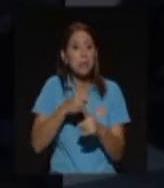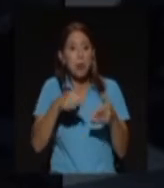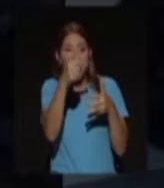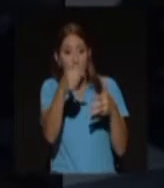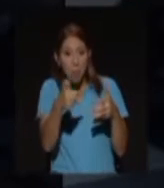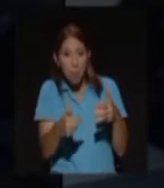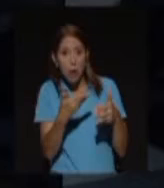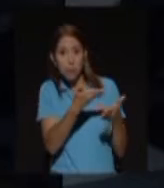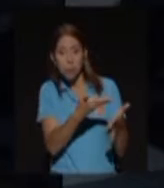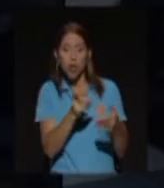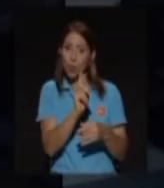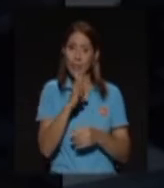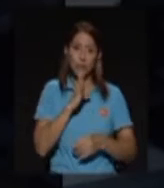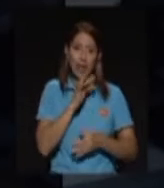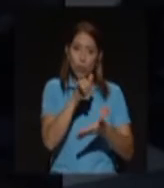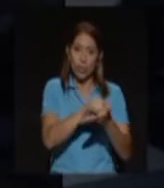sino un poco de